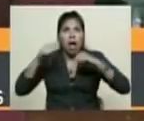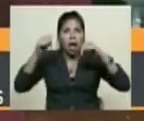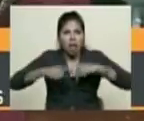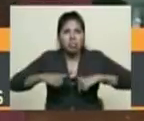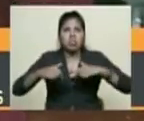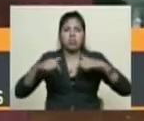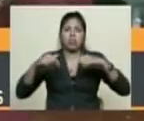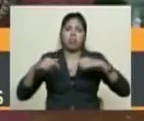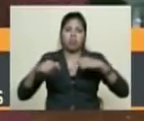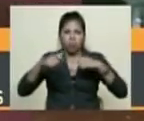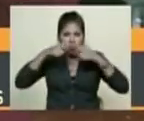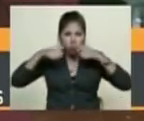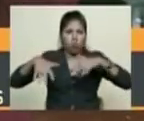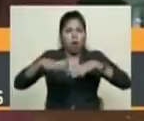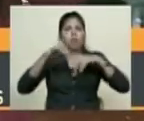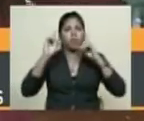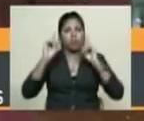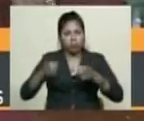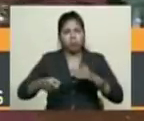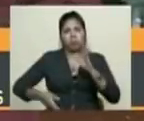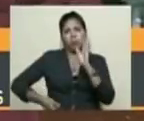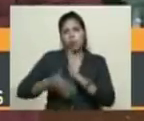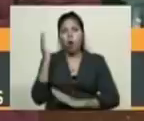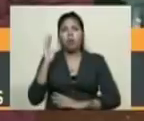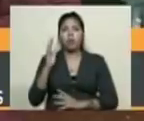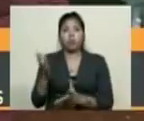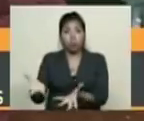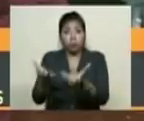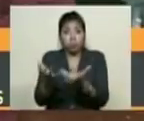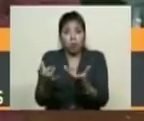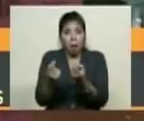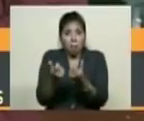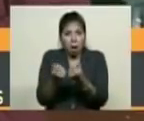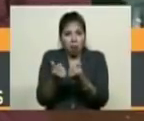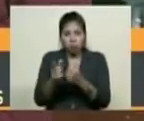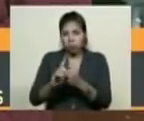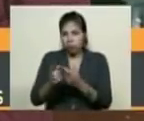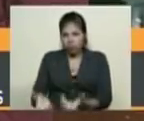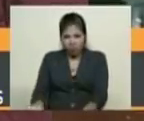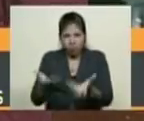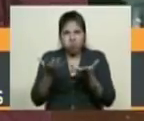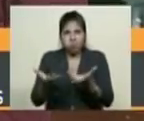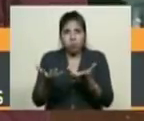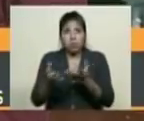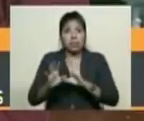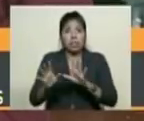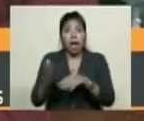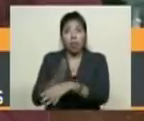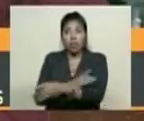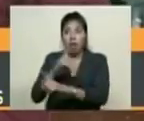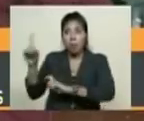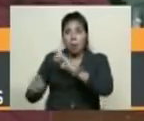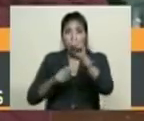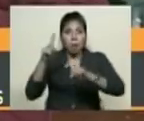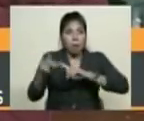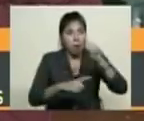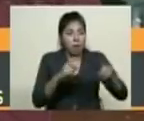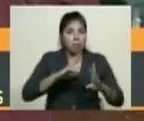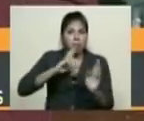el pueblo venezolano va a votar. Va a votar masivamente, ya lo dicen las encuestas, todas, más